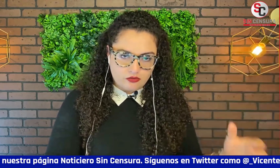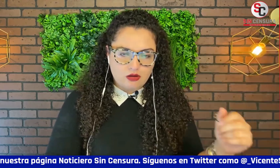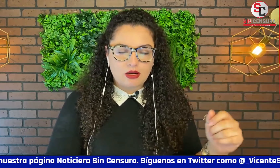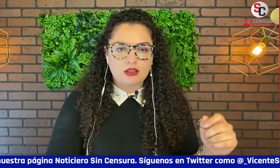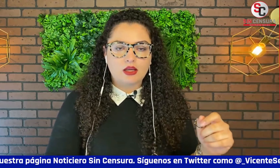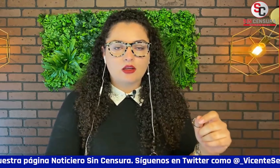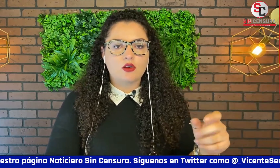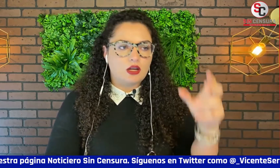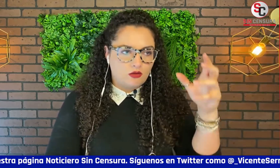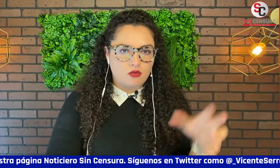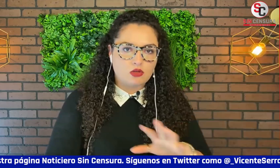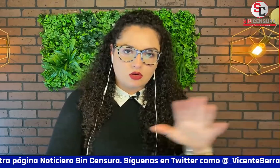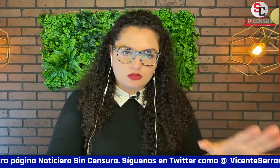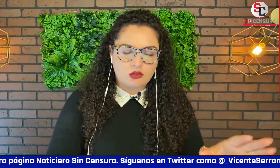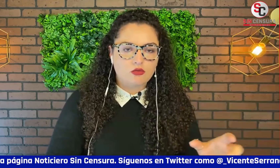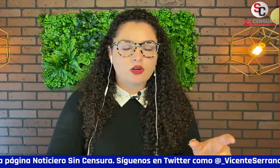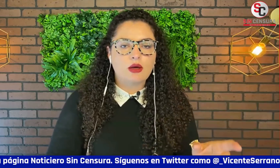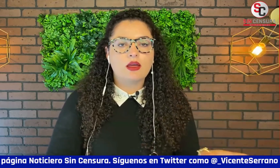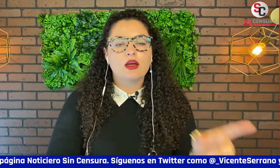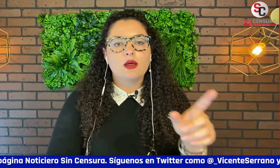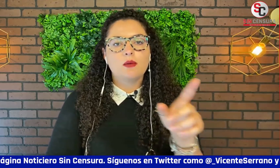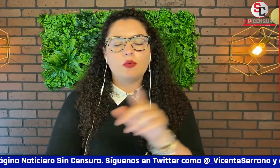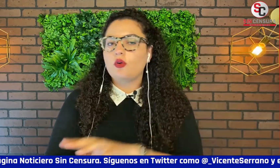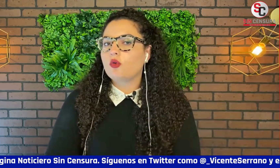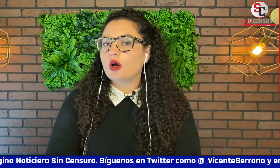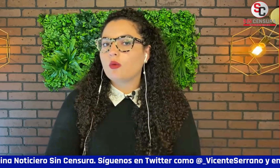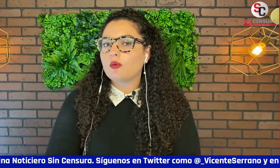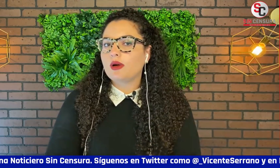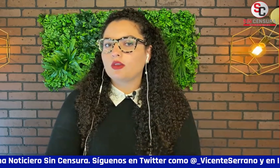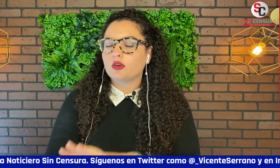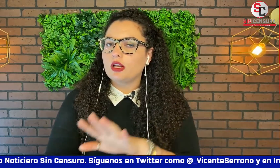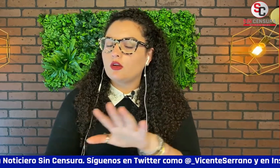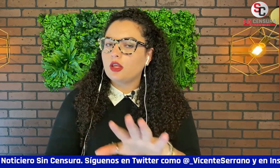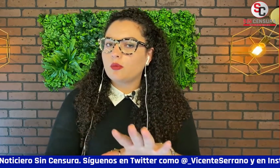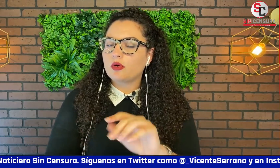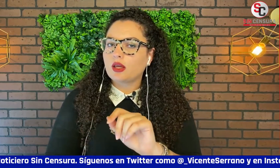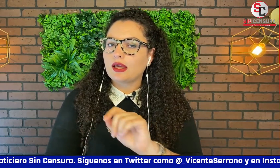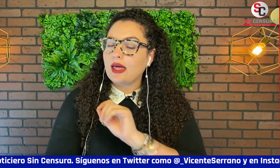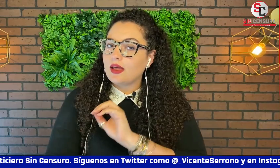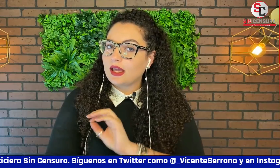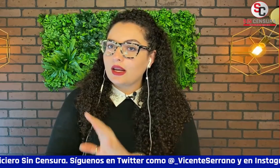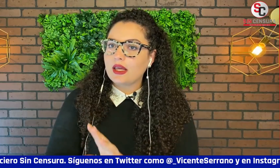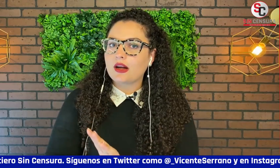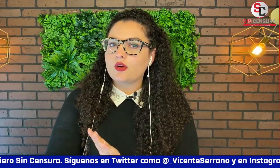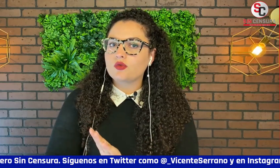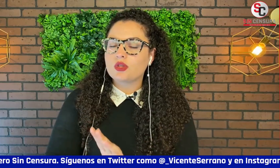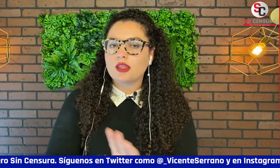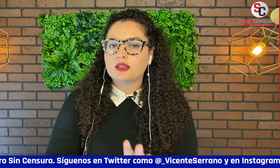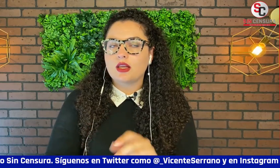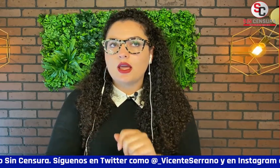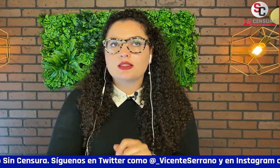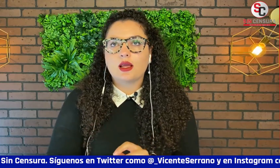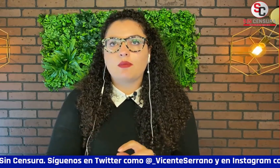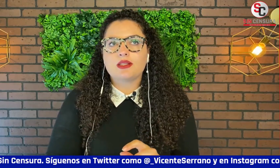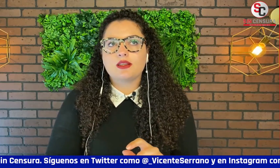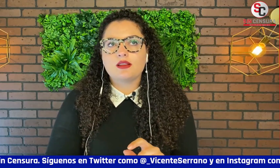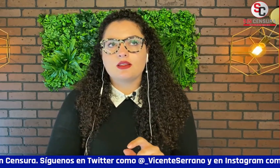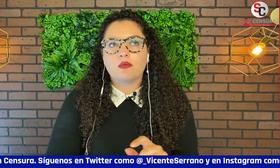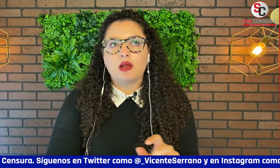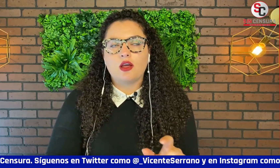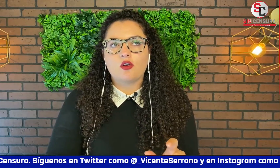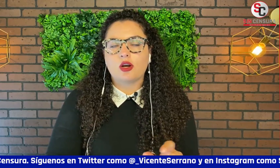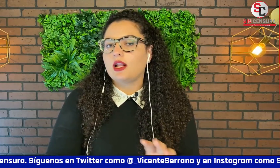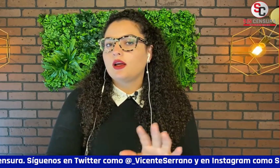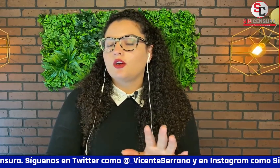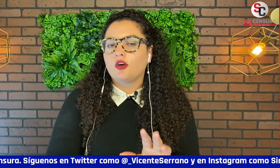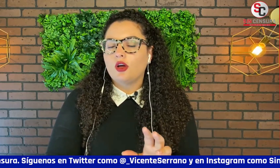cierto, se confirman al día de hoy, la información está confirmada, pero nunca hubo un pleito. Y lo digo porque cada que alguien renuncia, dicen, es que el presidente